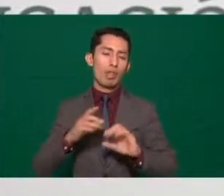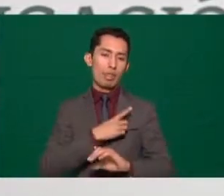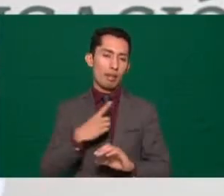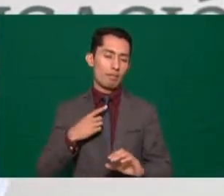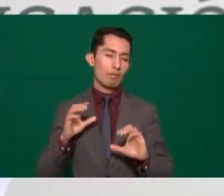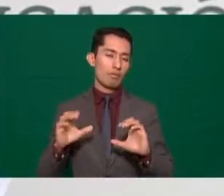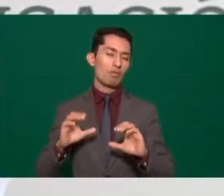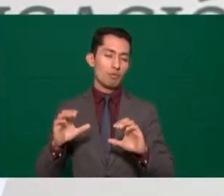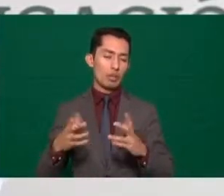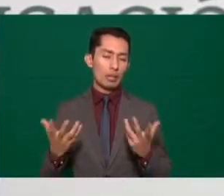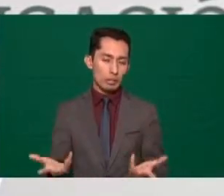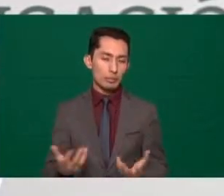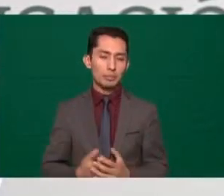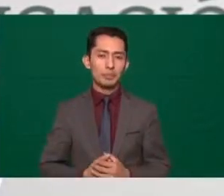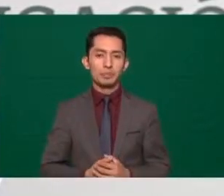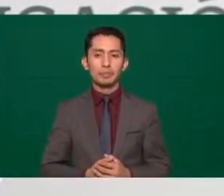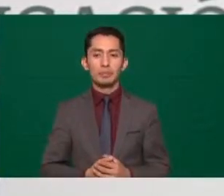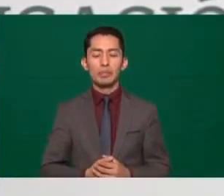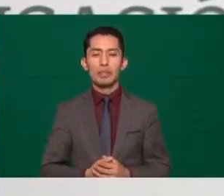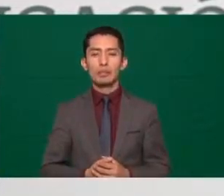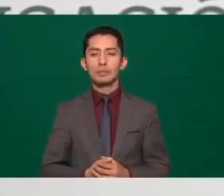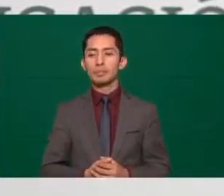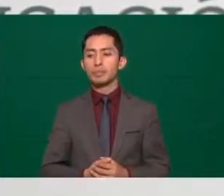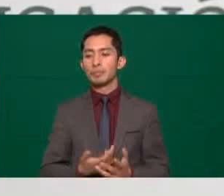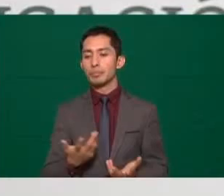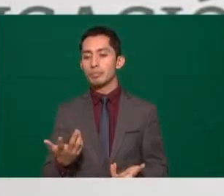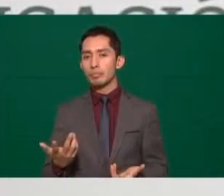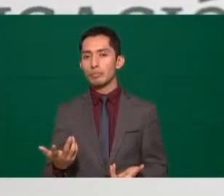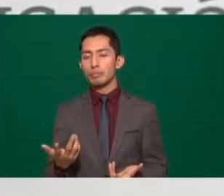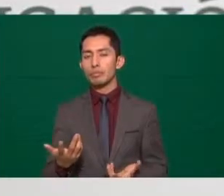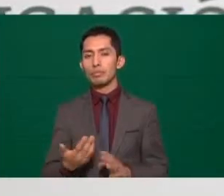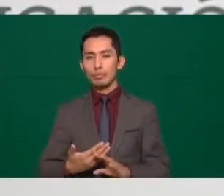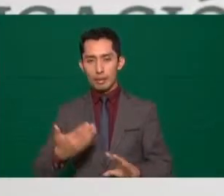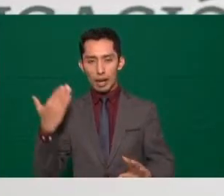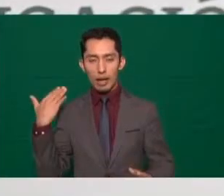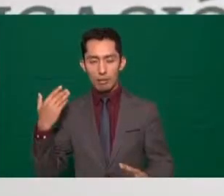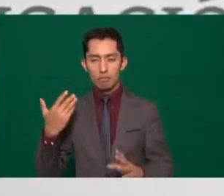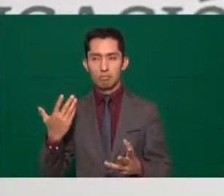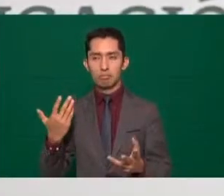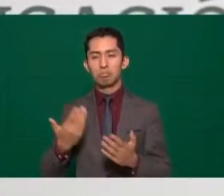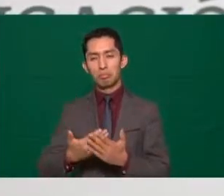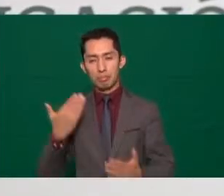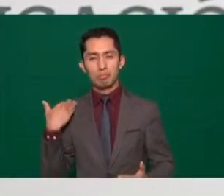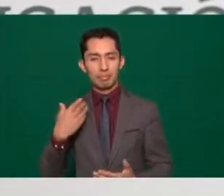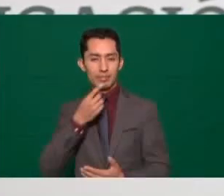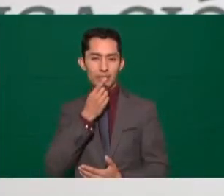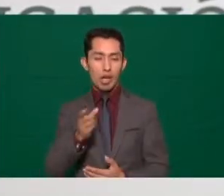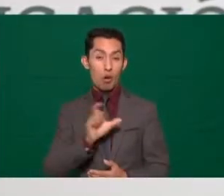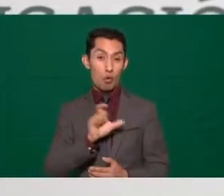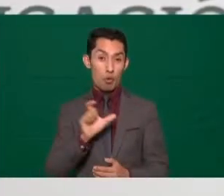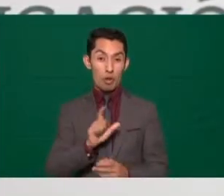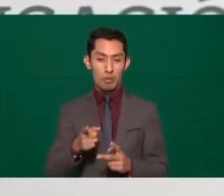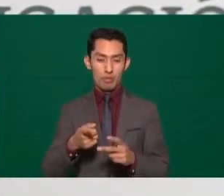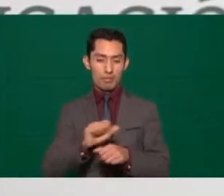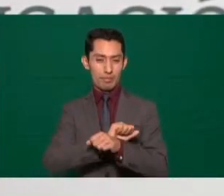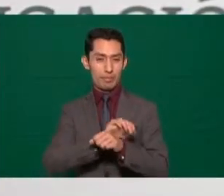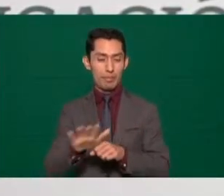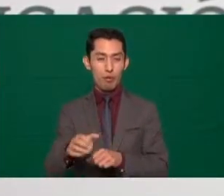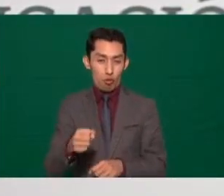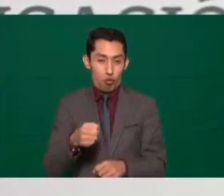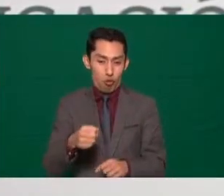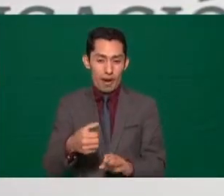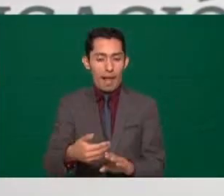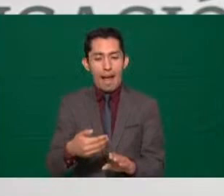que iniciara o arreciara o se intensificara la pandemia,